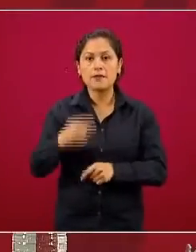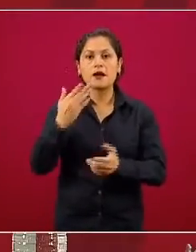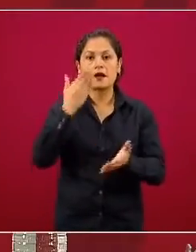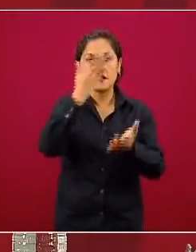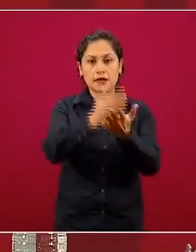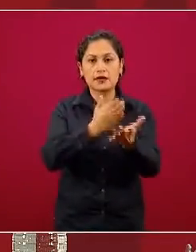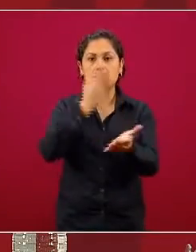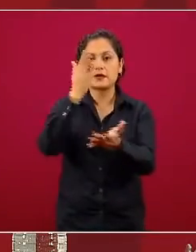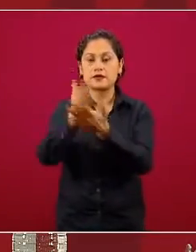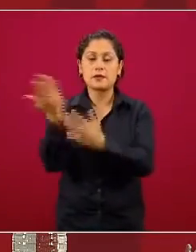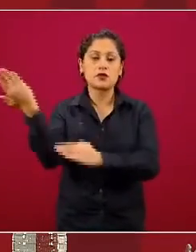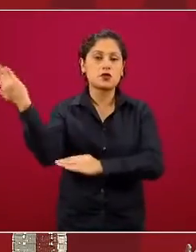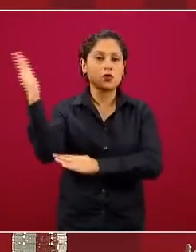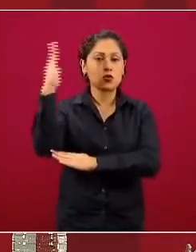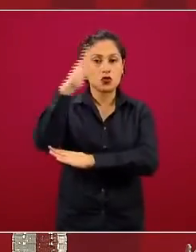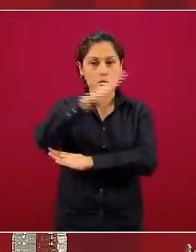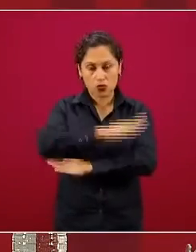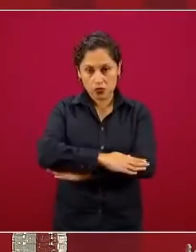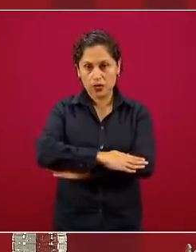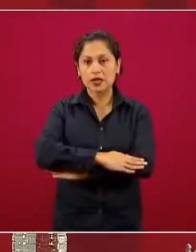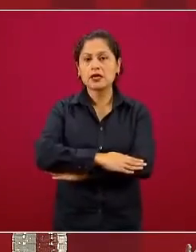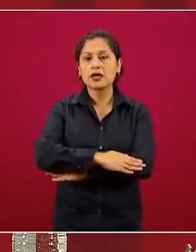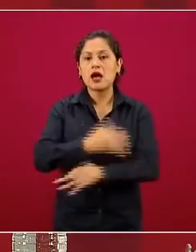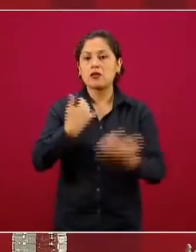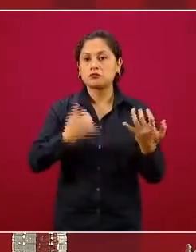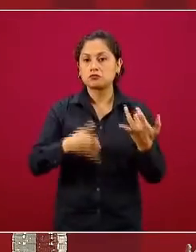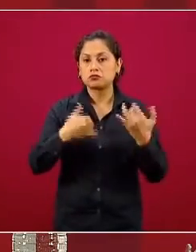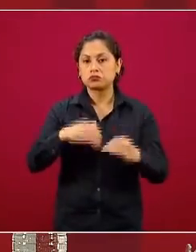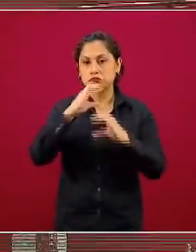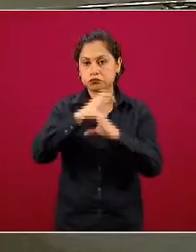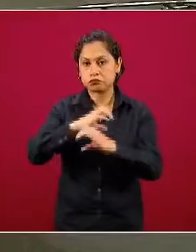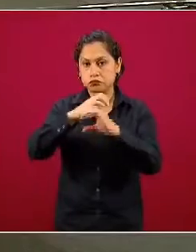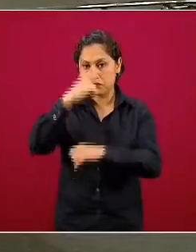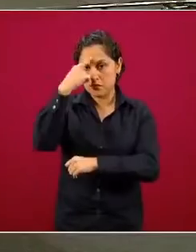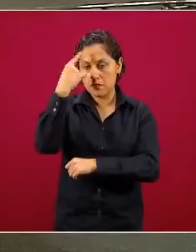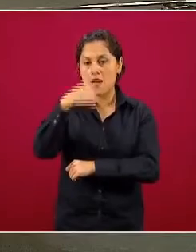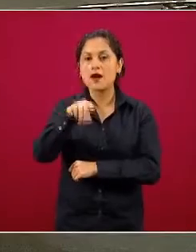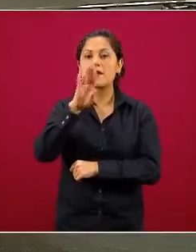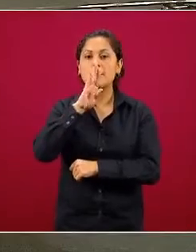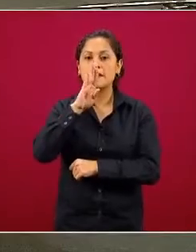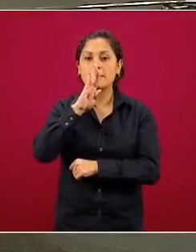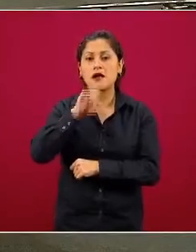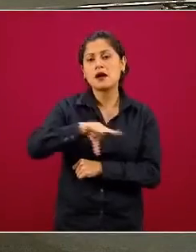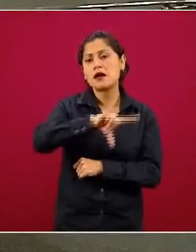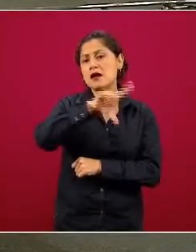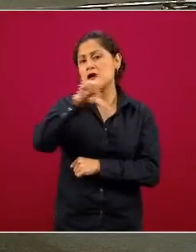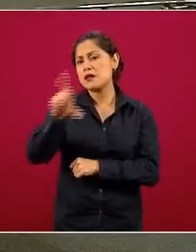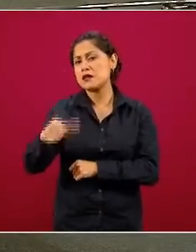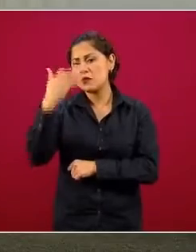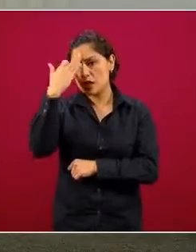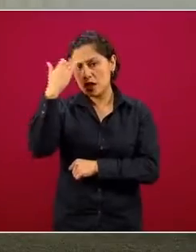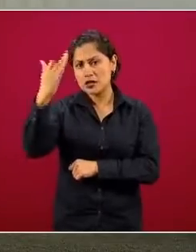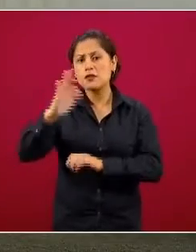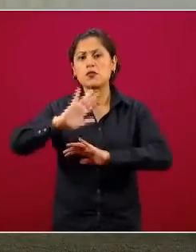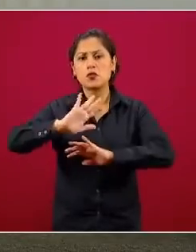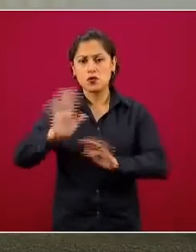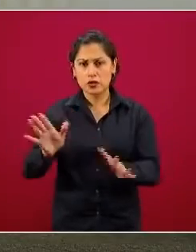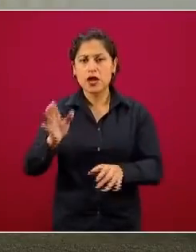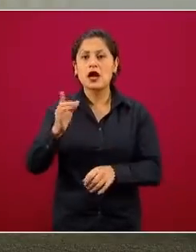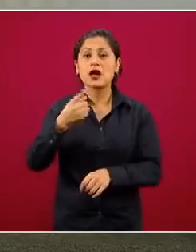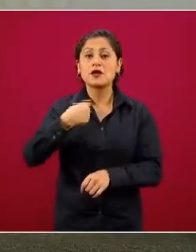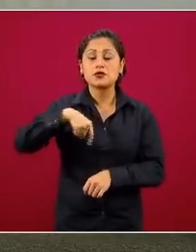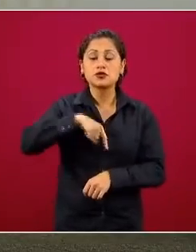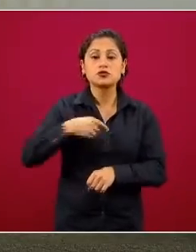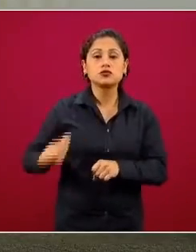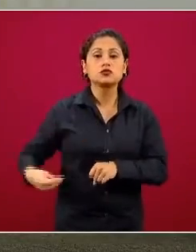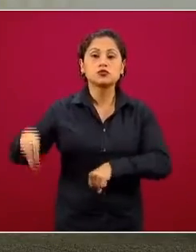el día a las mamás. Y ya habrá tiempo para celebrar. Nosotros propusimos la fecha del 10 de julio